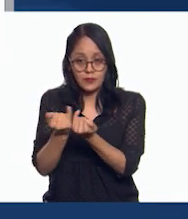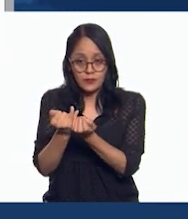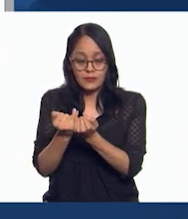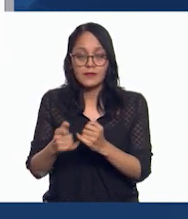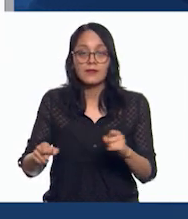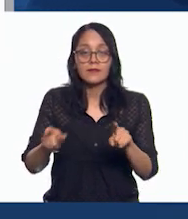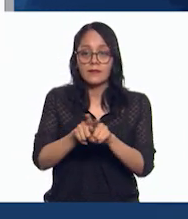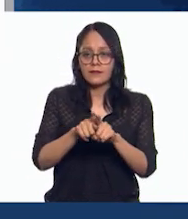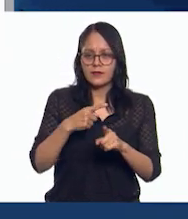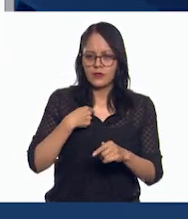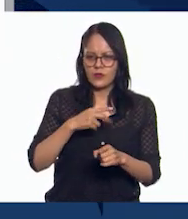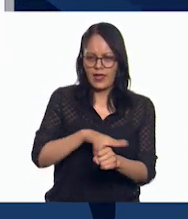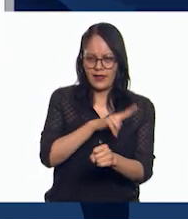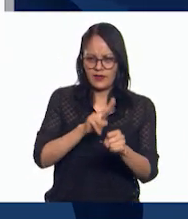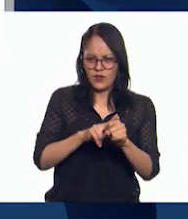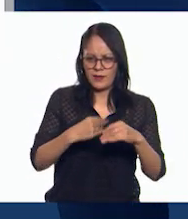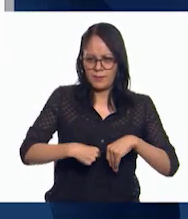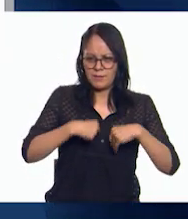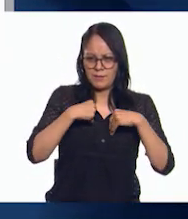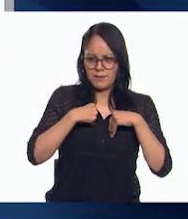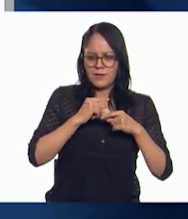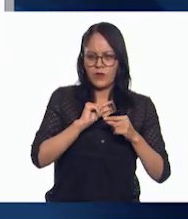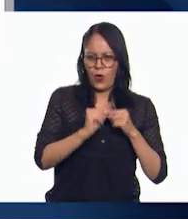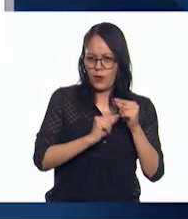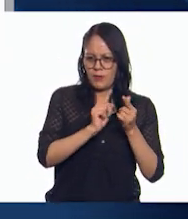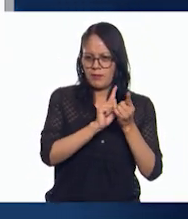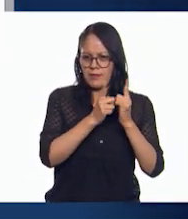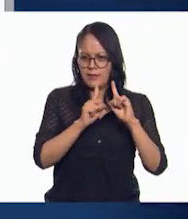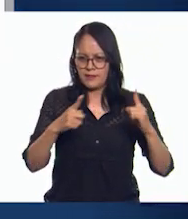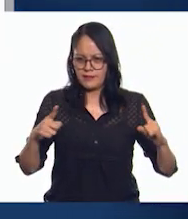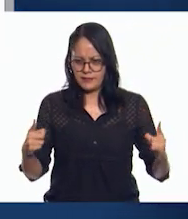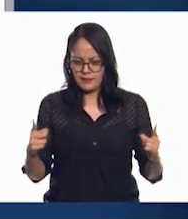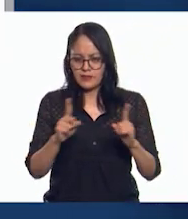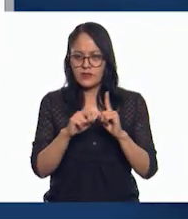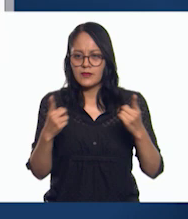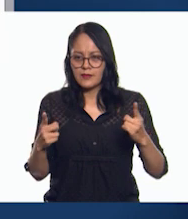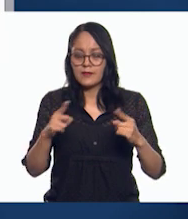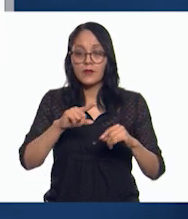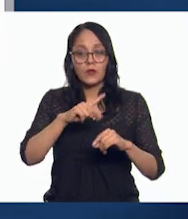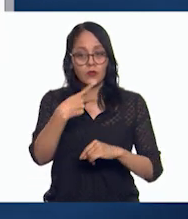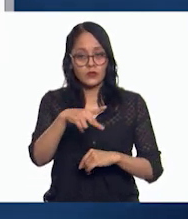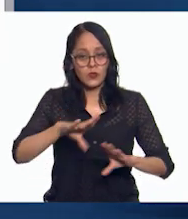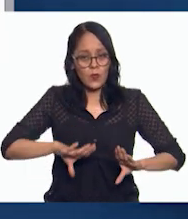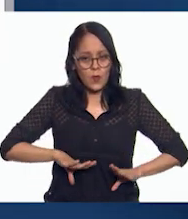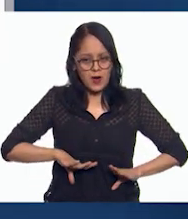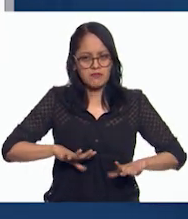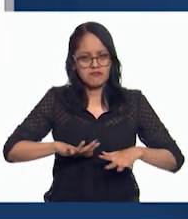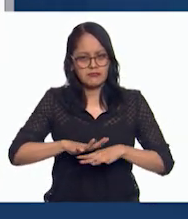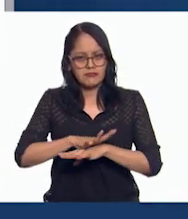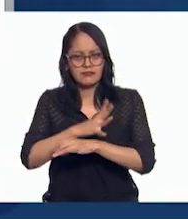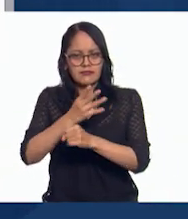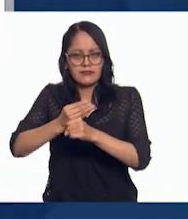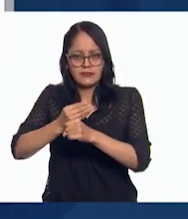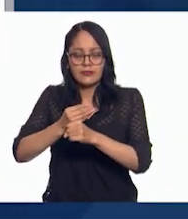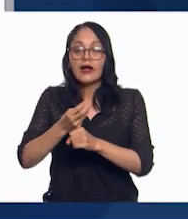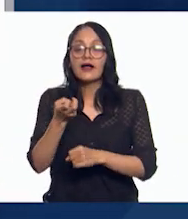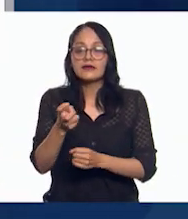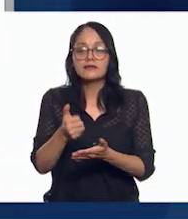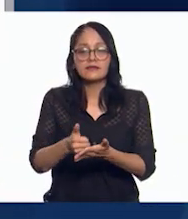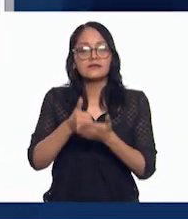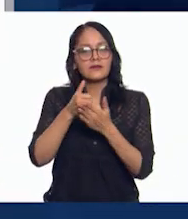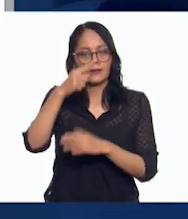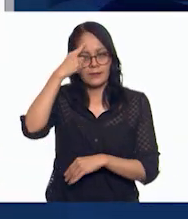impresión de una naturaleza viva que se desarrolla y se le adapta conservando sus características esenciales, solo se la puede